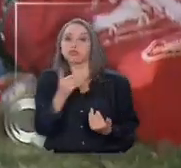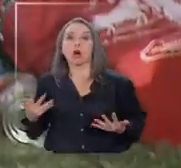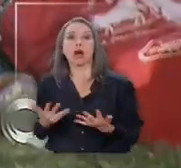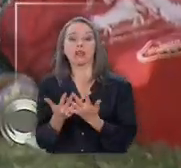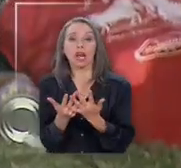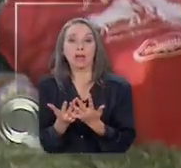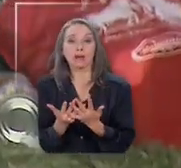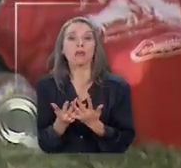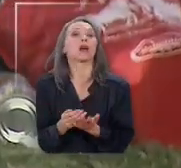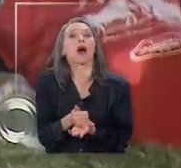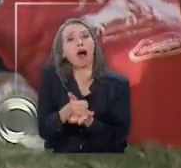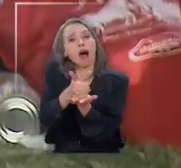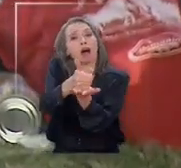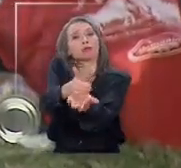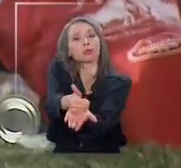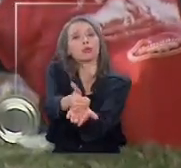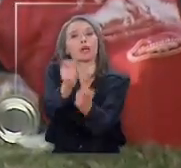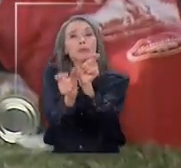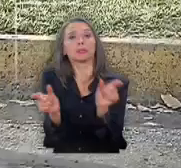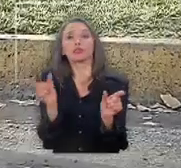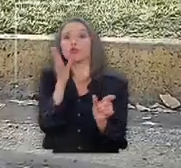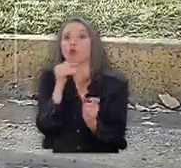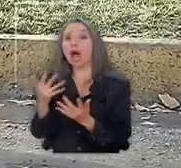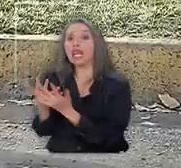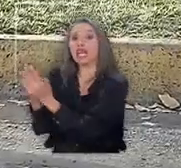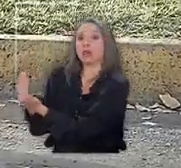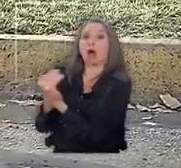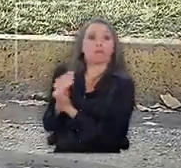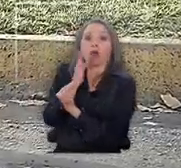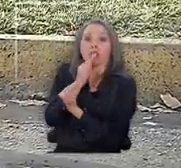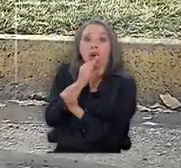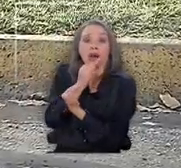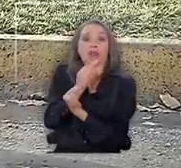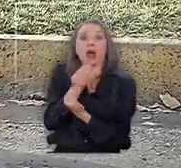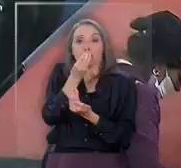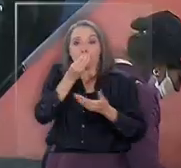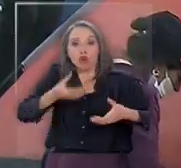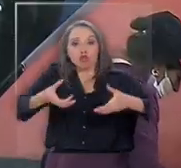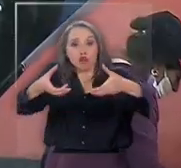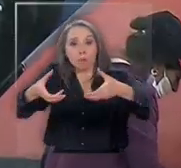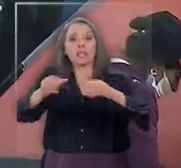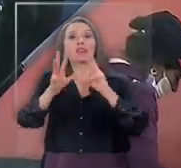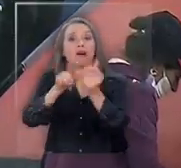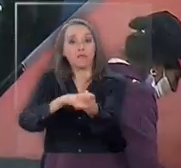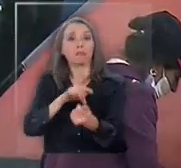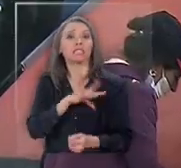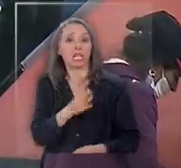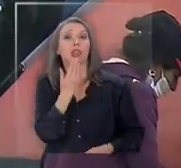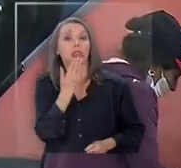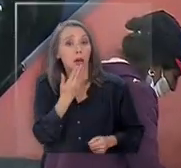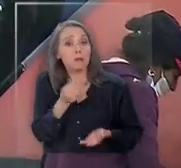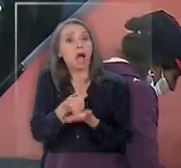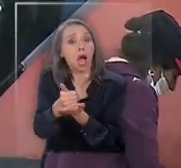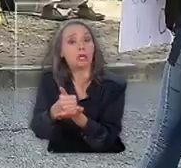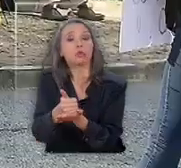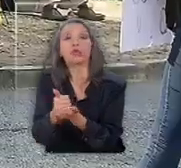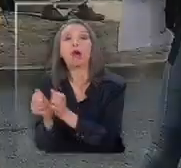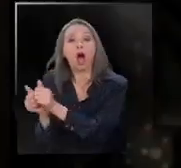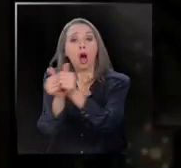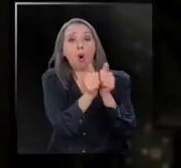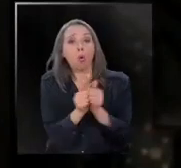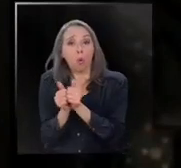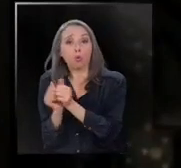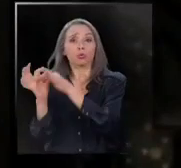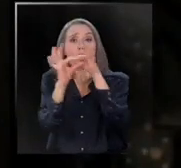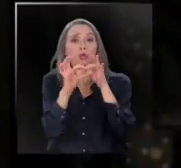sí poder tender una mano a quienes no tienen red y hemos dado también cajas de alimentos familias chilenas porque acá tenemos que salir juntos y